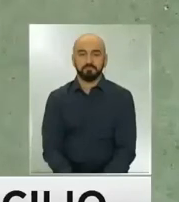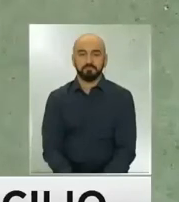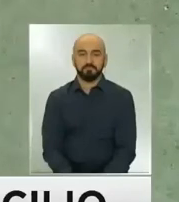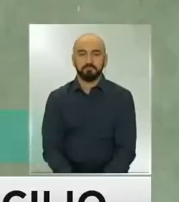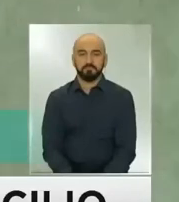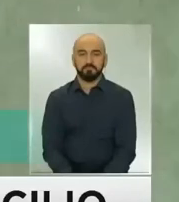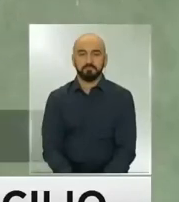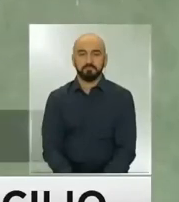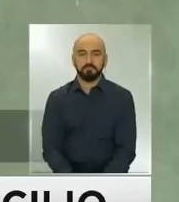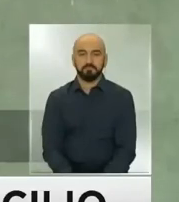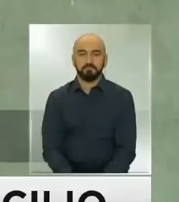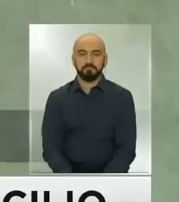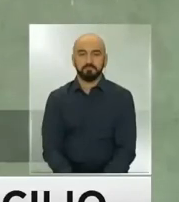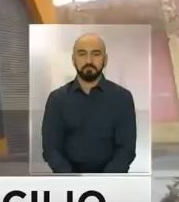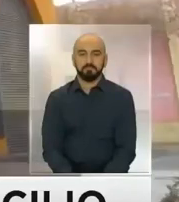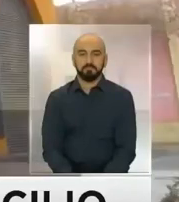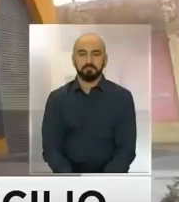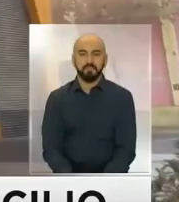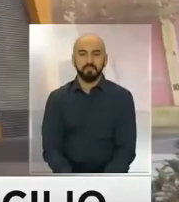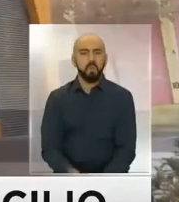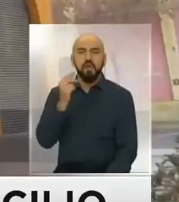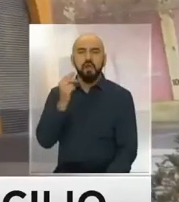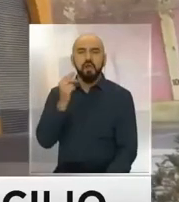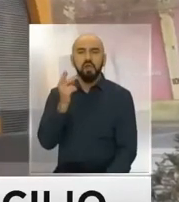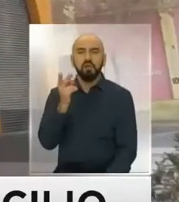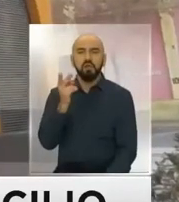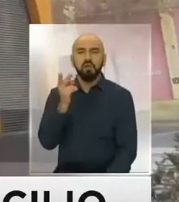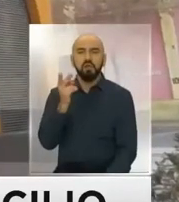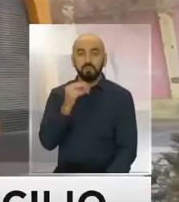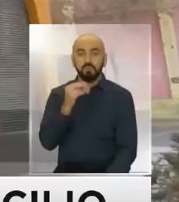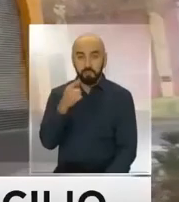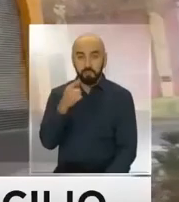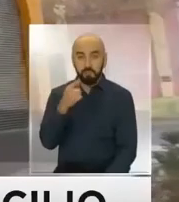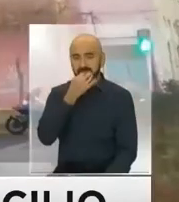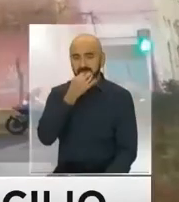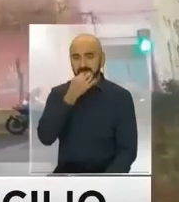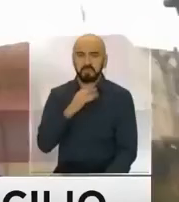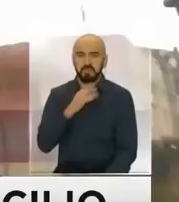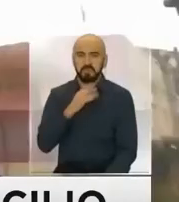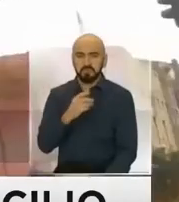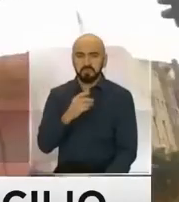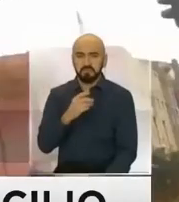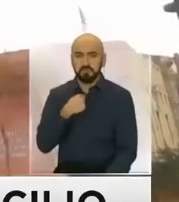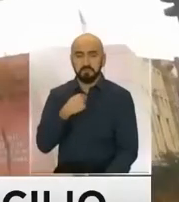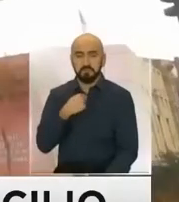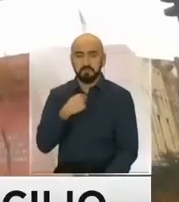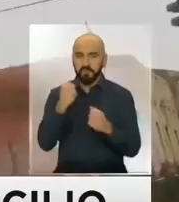Sí, cuéntenle todo. ¿Tú le has probado? La verdecita me gusta a mí. Mira, me he pegado.